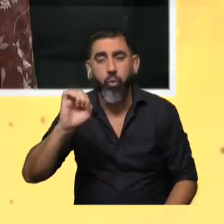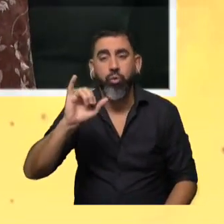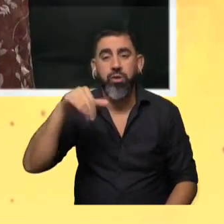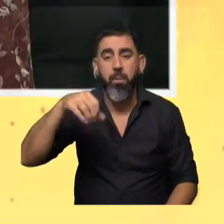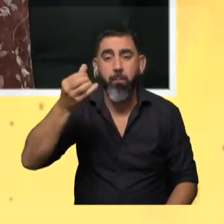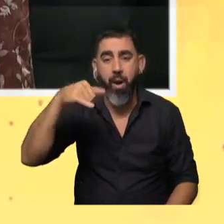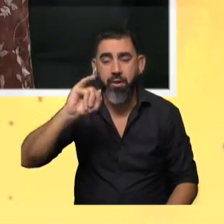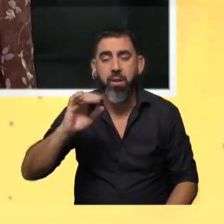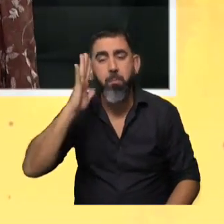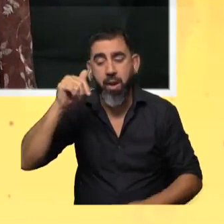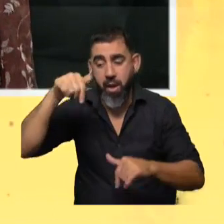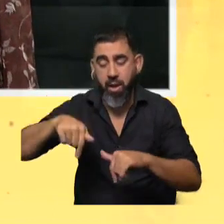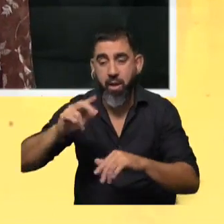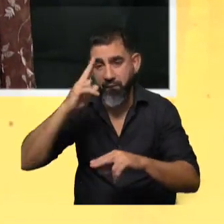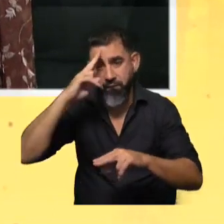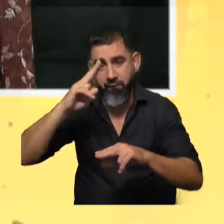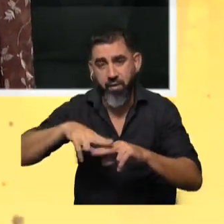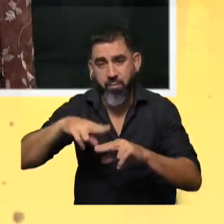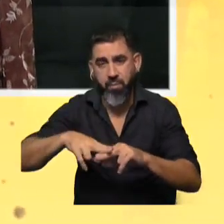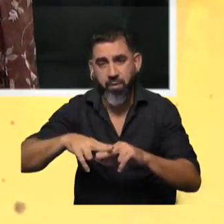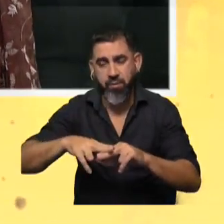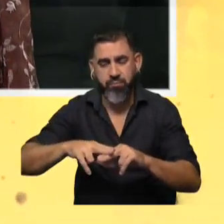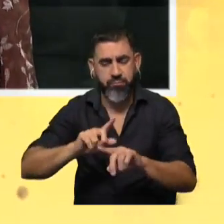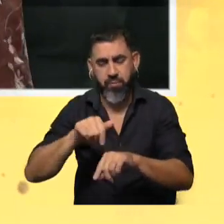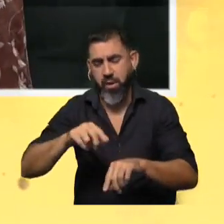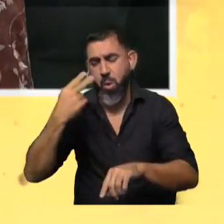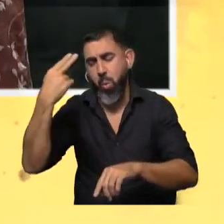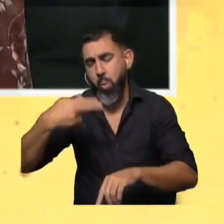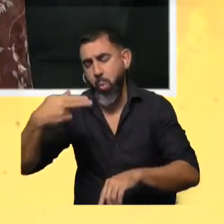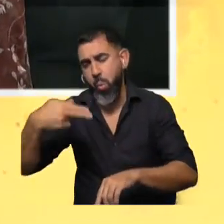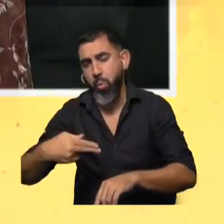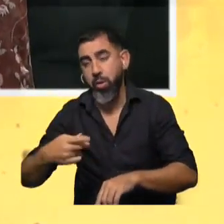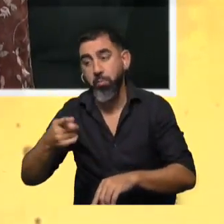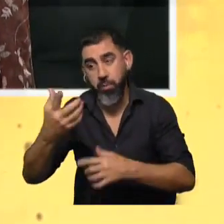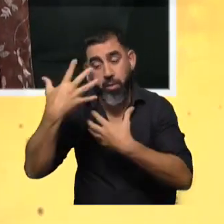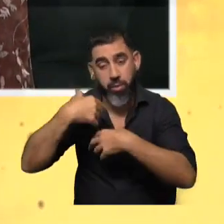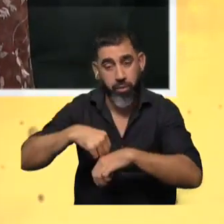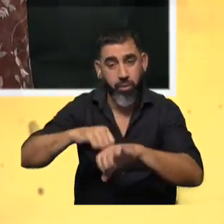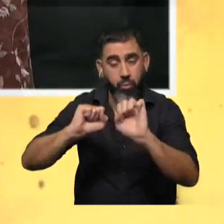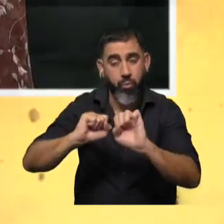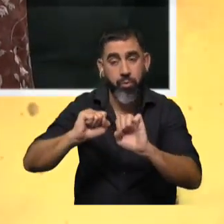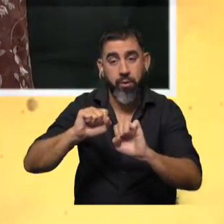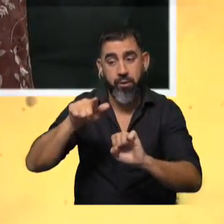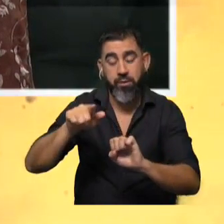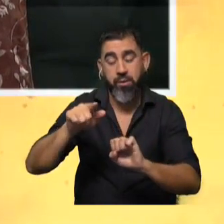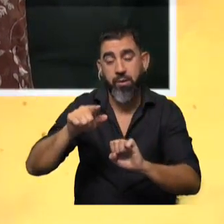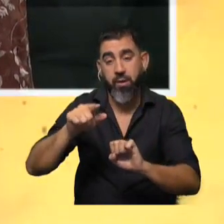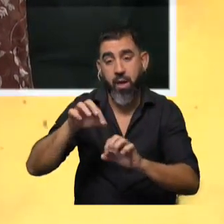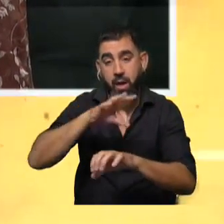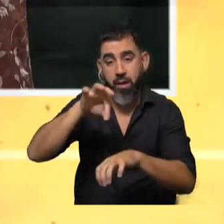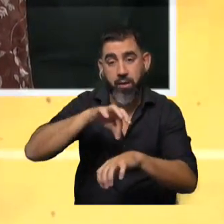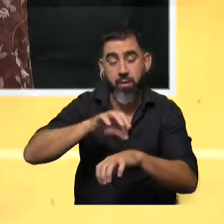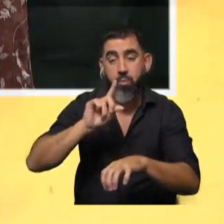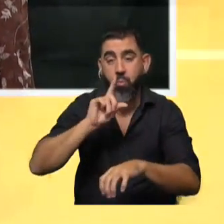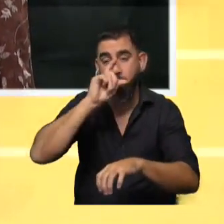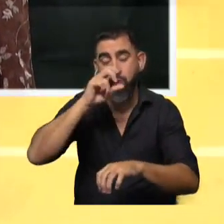tener leishmaniasis en nuestro país. Era completamente exótica. Entonces se hizo ese hallazgo de Lutzomia corteles y Lutzomia gaminara, y en